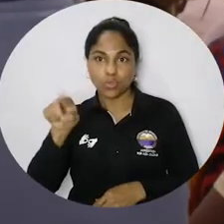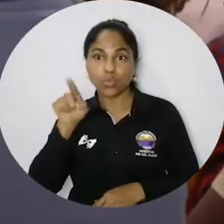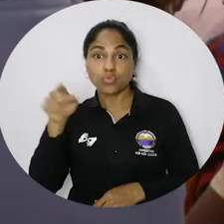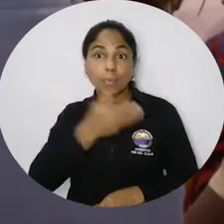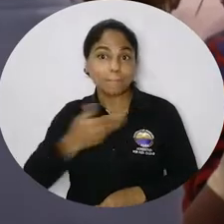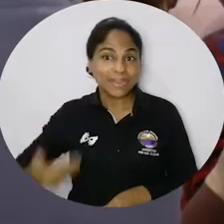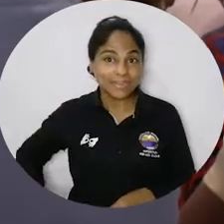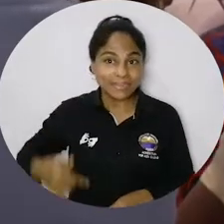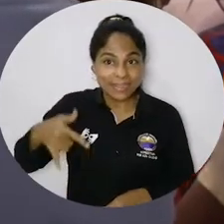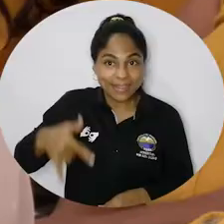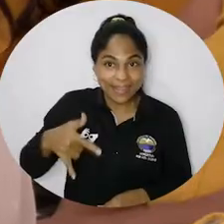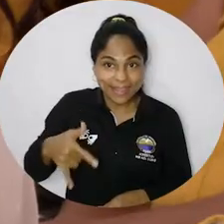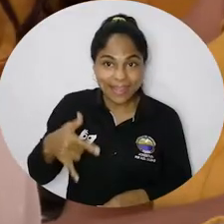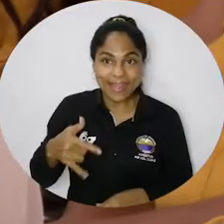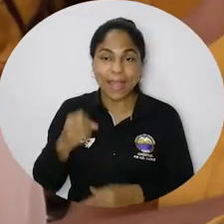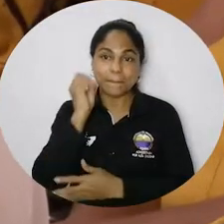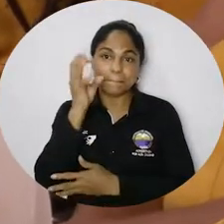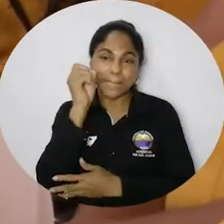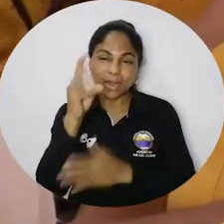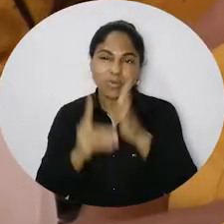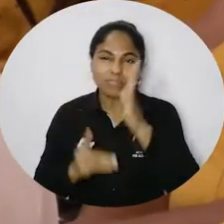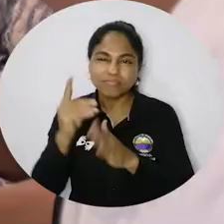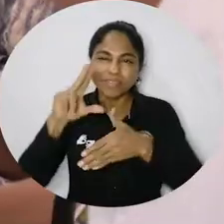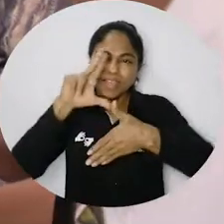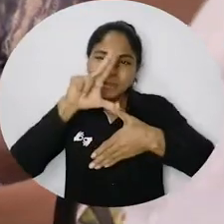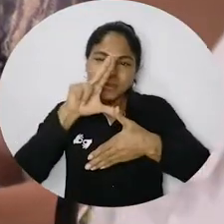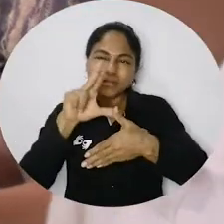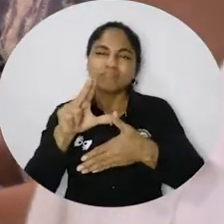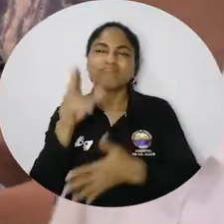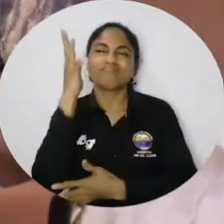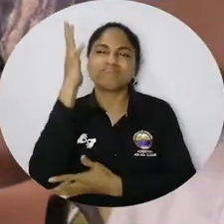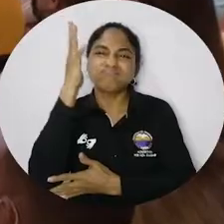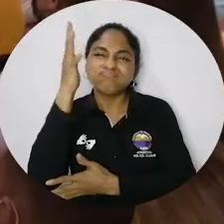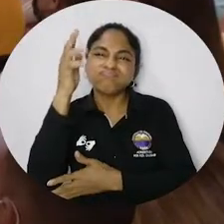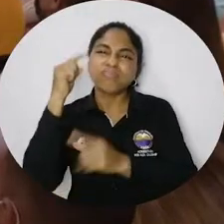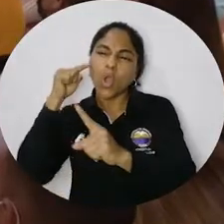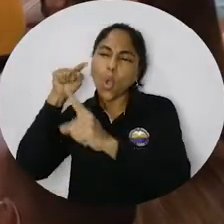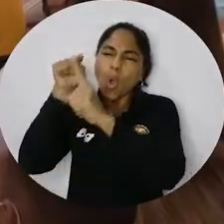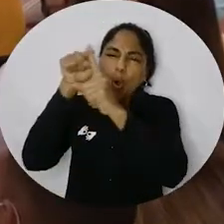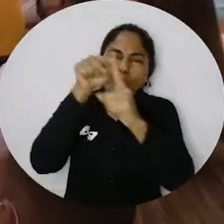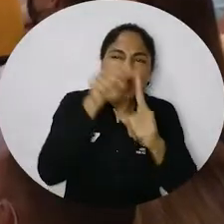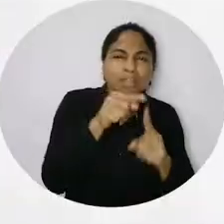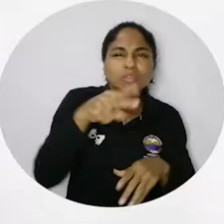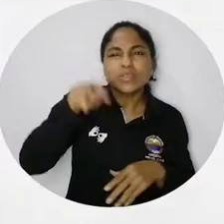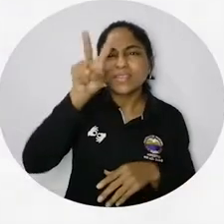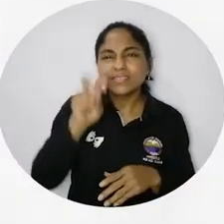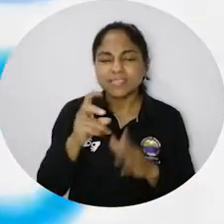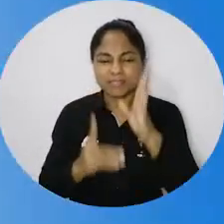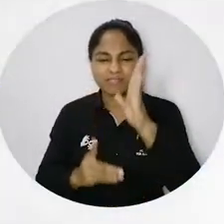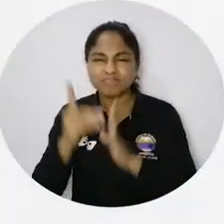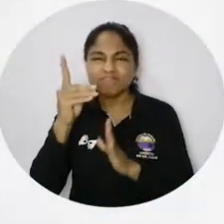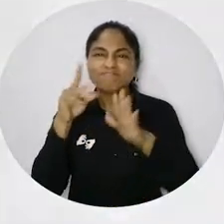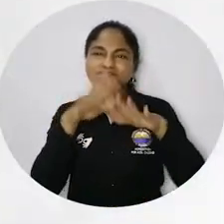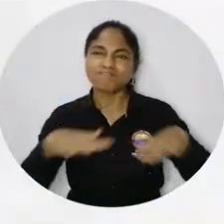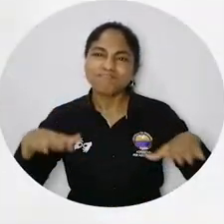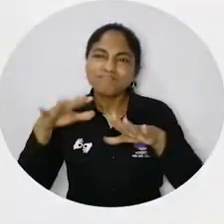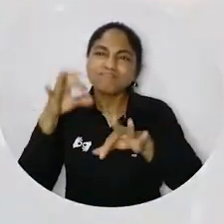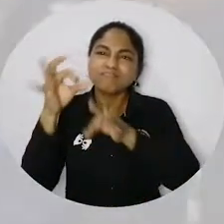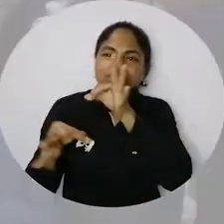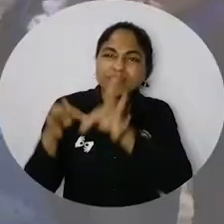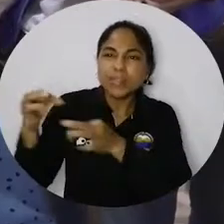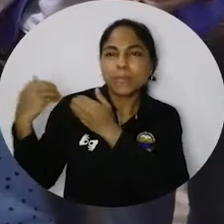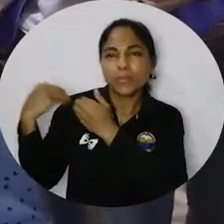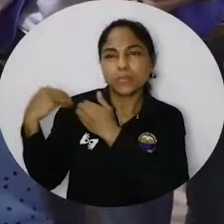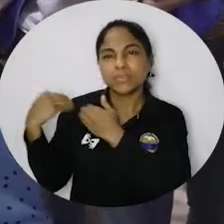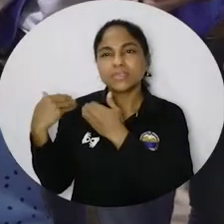Latina, presentó ante la comunidad académica y externa un análisis detallado de la implementación de los 17 Objetivos de Desarrollo Sostenible en la